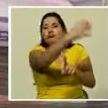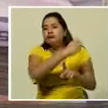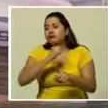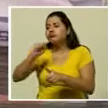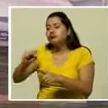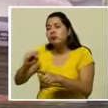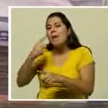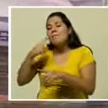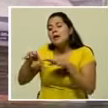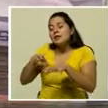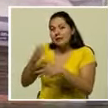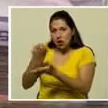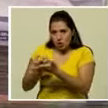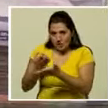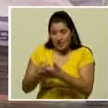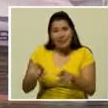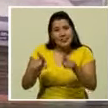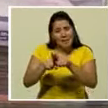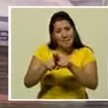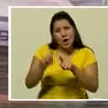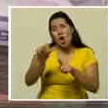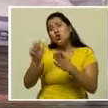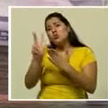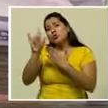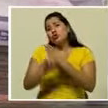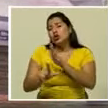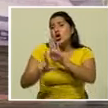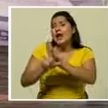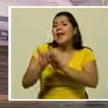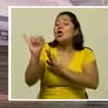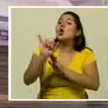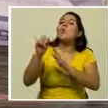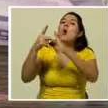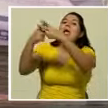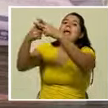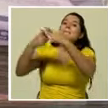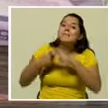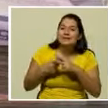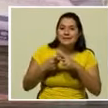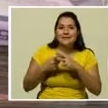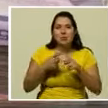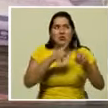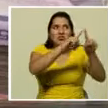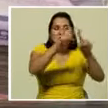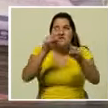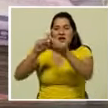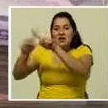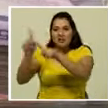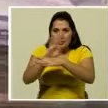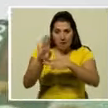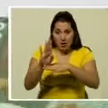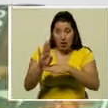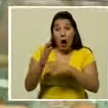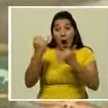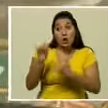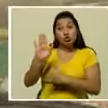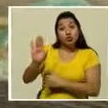proyectos de ley, entre ellos los empréstitos multilaterales. Carlos Alvarado informó que su salario se reducirá desde este lunes